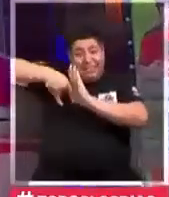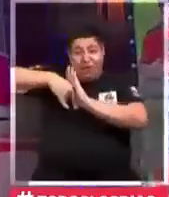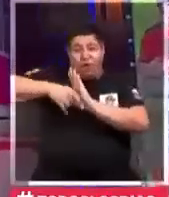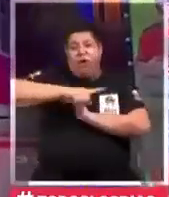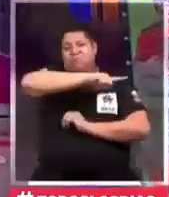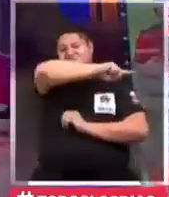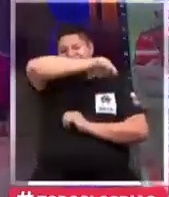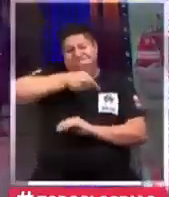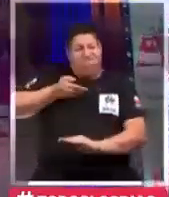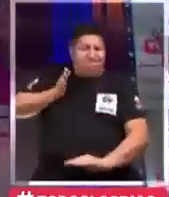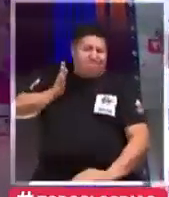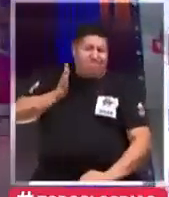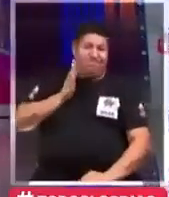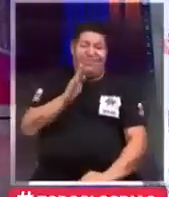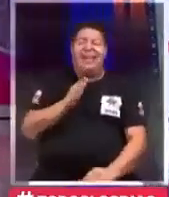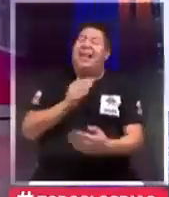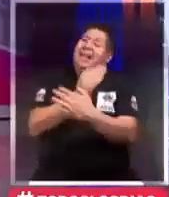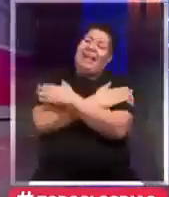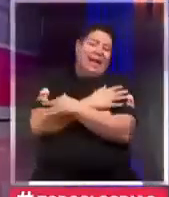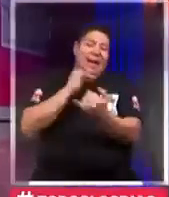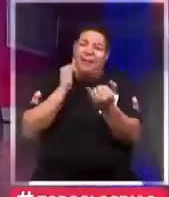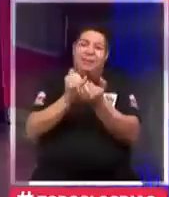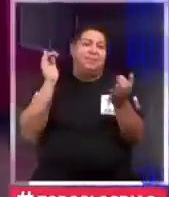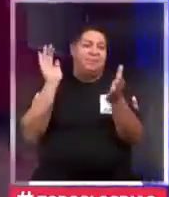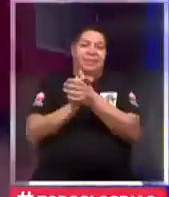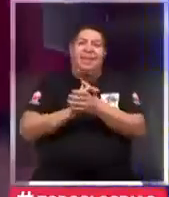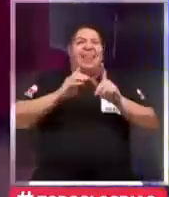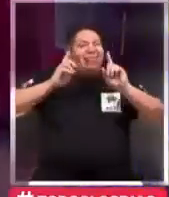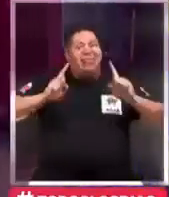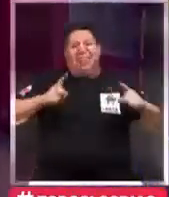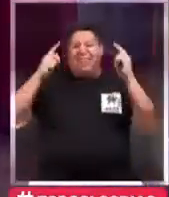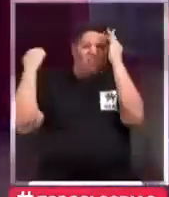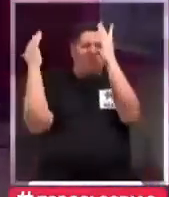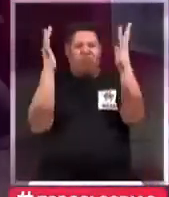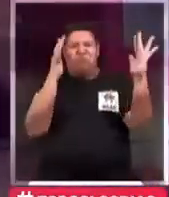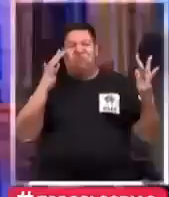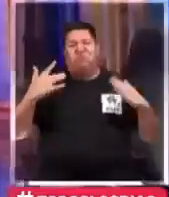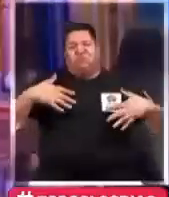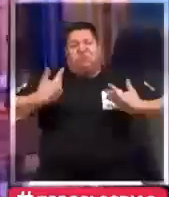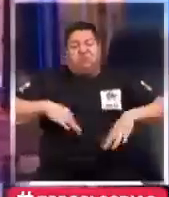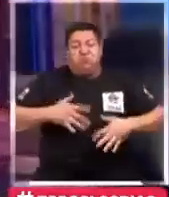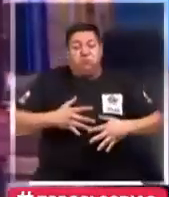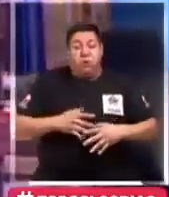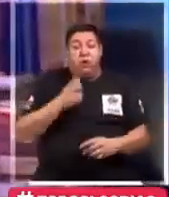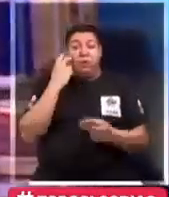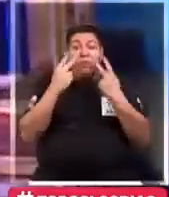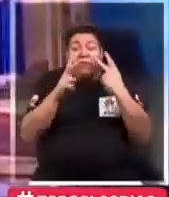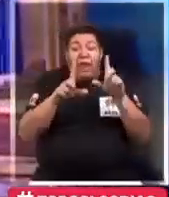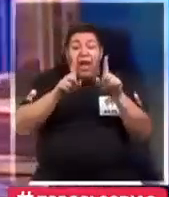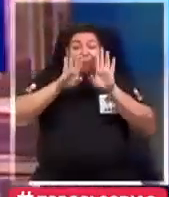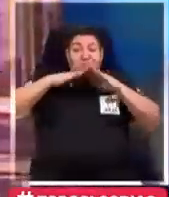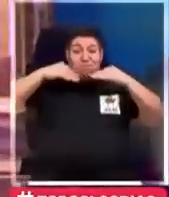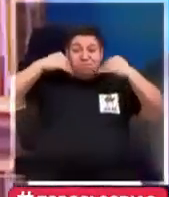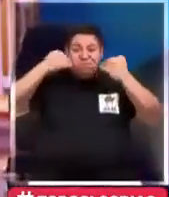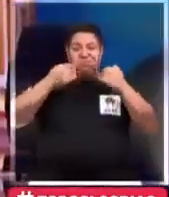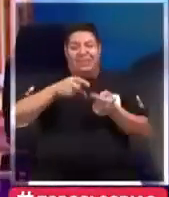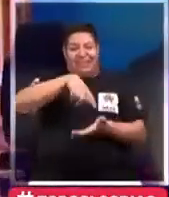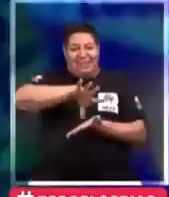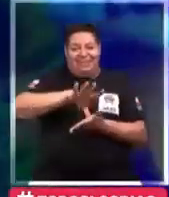a abrazar a su amiga Emilia merecen un reconocimiento tremendo. Queremos ver sonrisas en nuestro